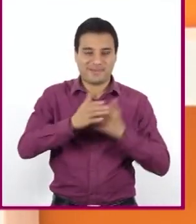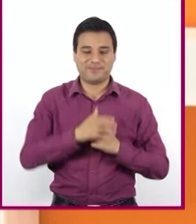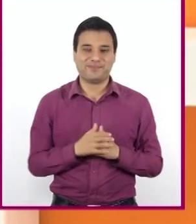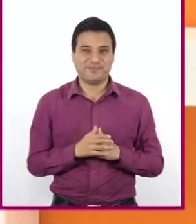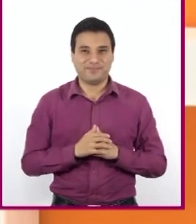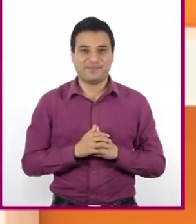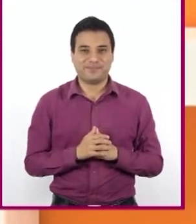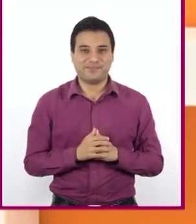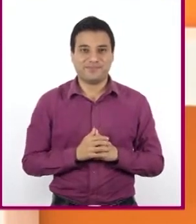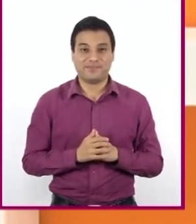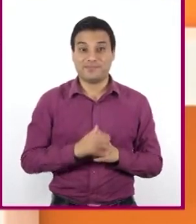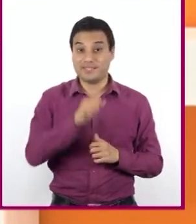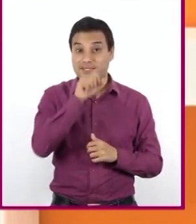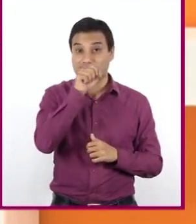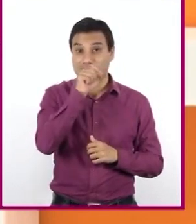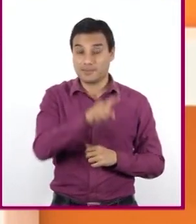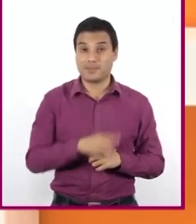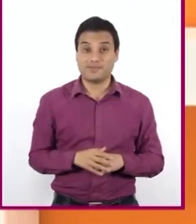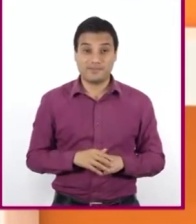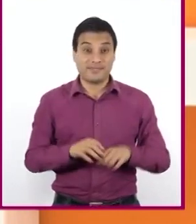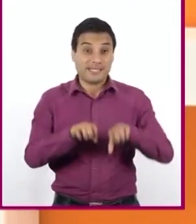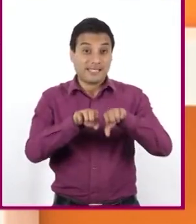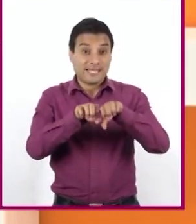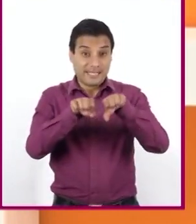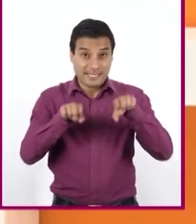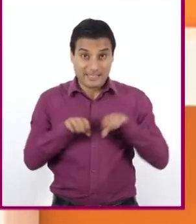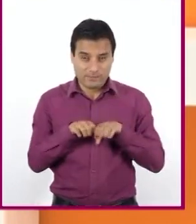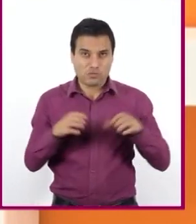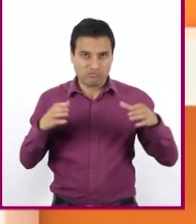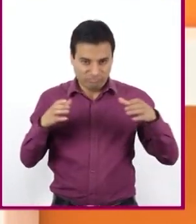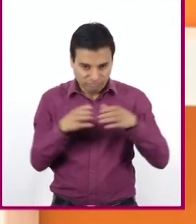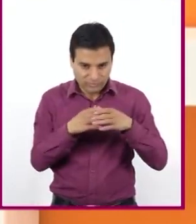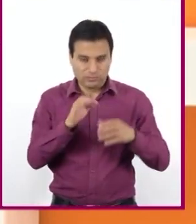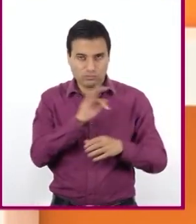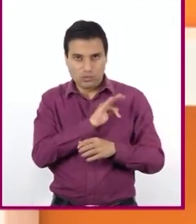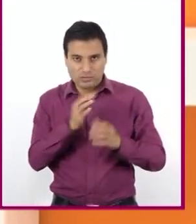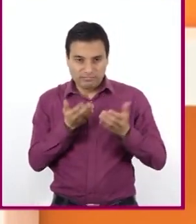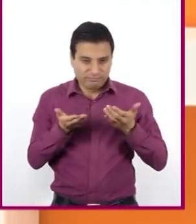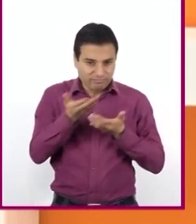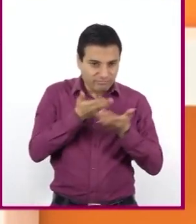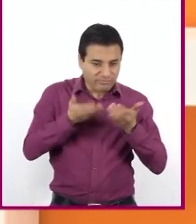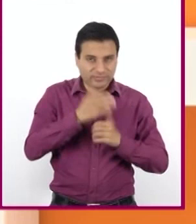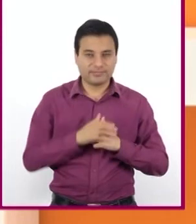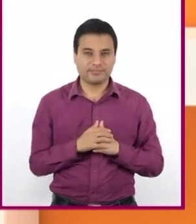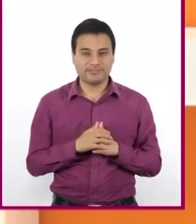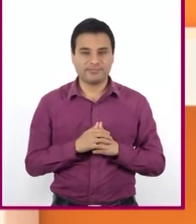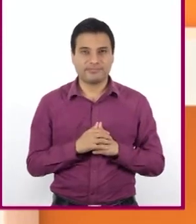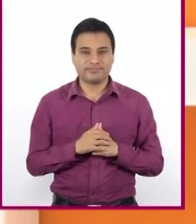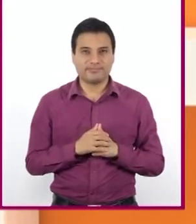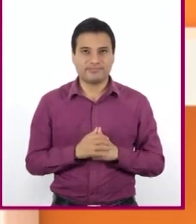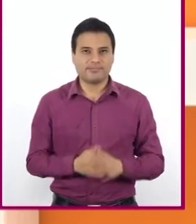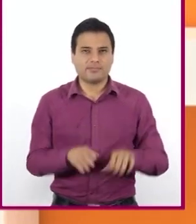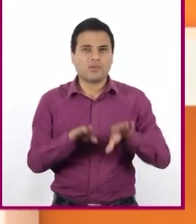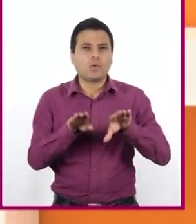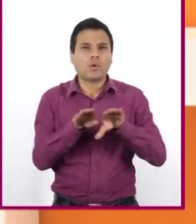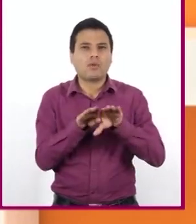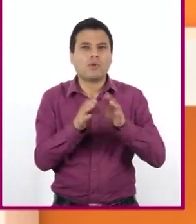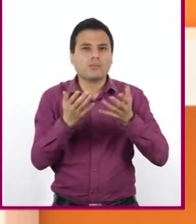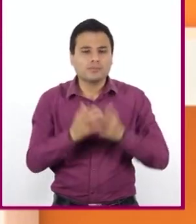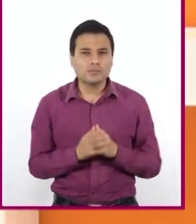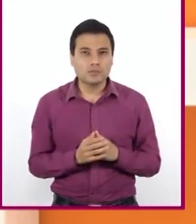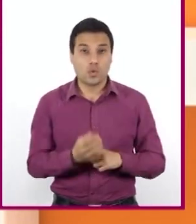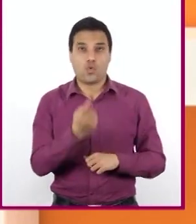Incluso pueden realizarlo en equipo, sin salir de casa, proponiendo un documento colaborativo en el que